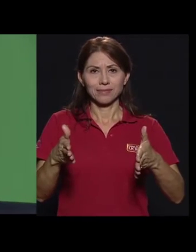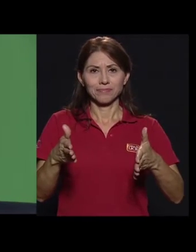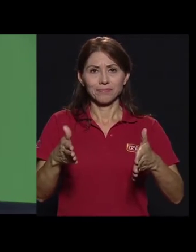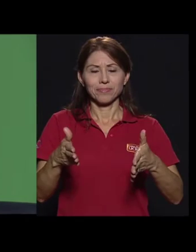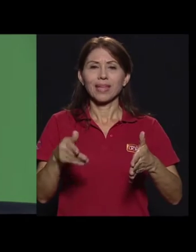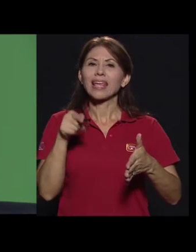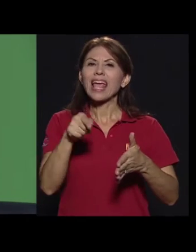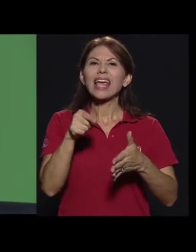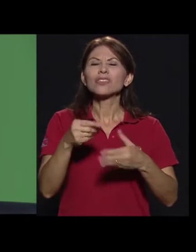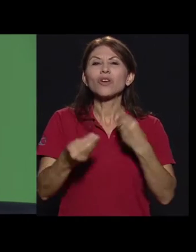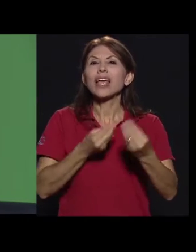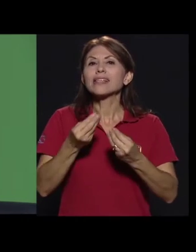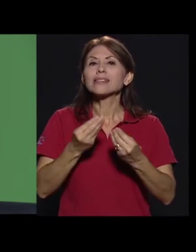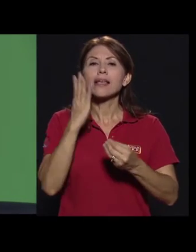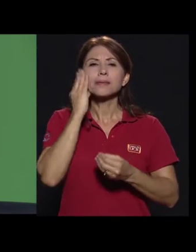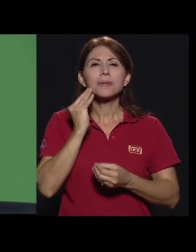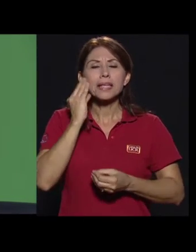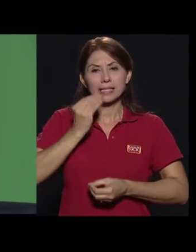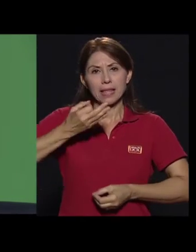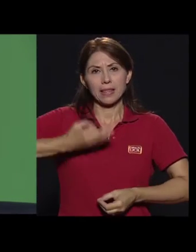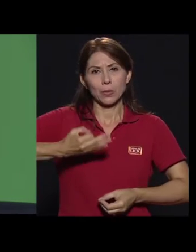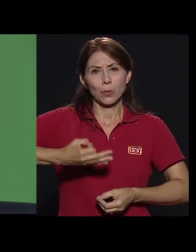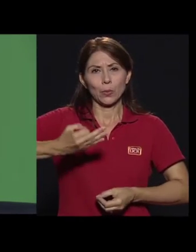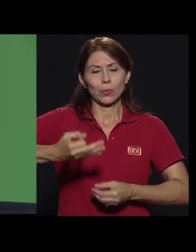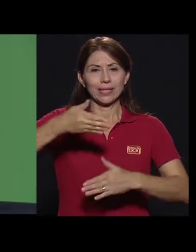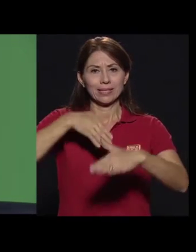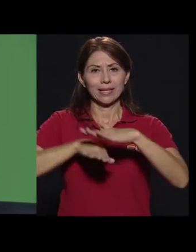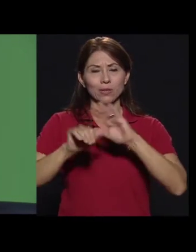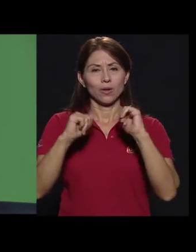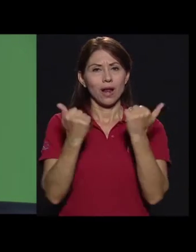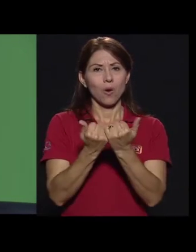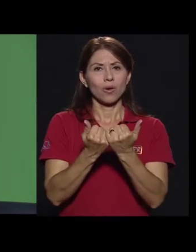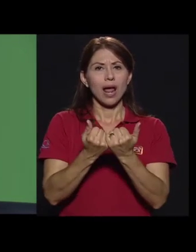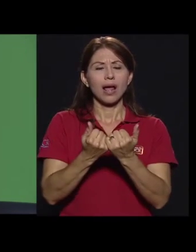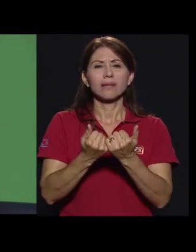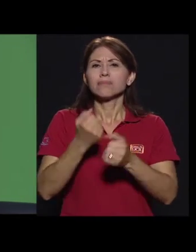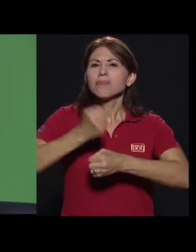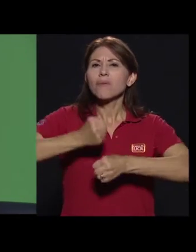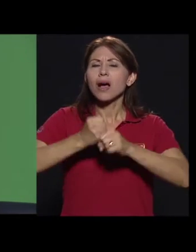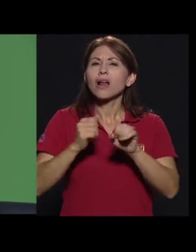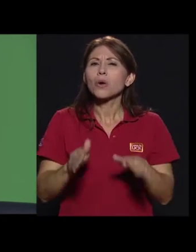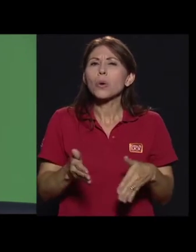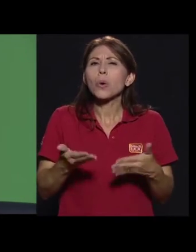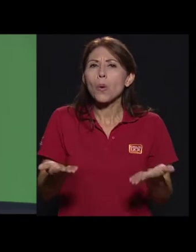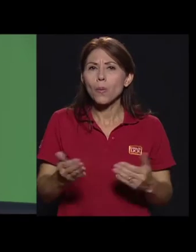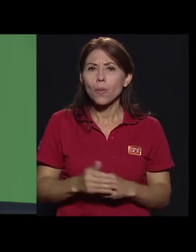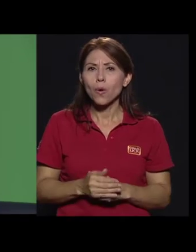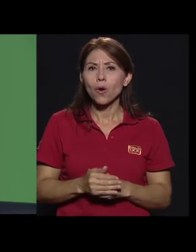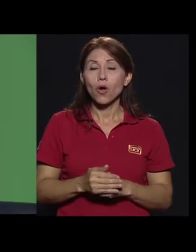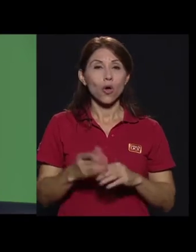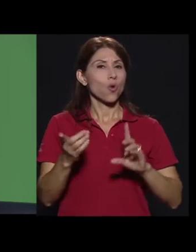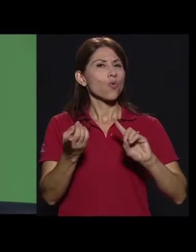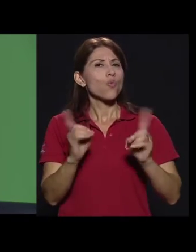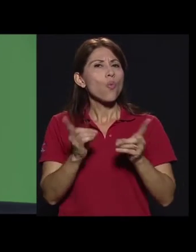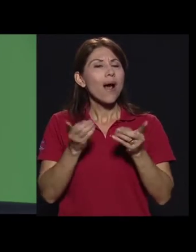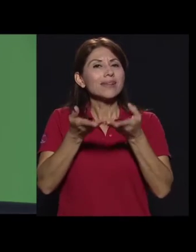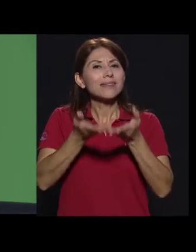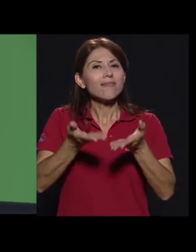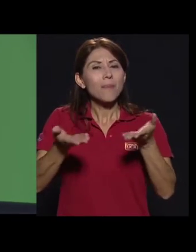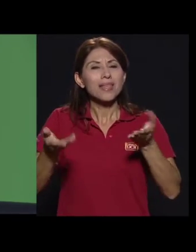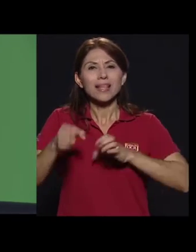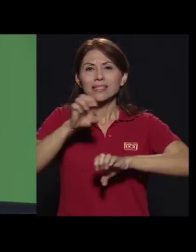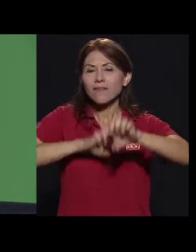importante, que es el día a día en el aula, ¿verdad? cómo trabajarle, qué herramientas de evaluación existen que se le pueden